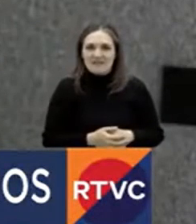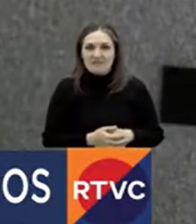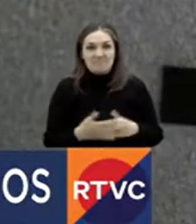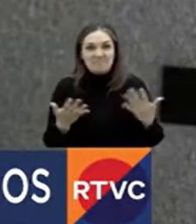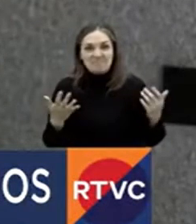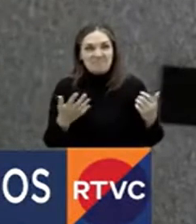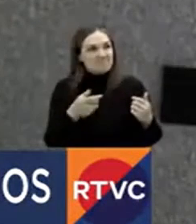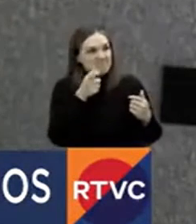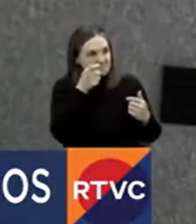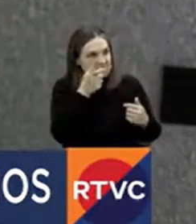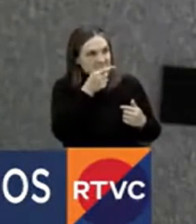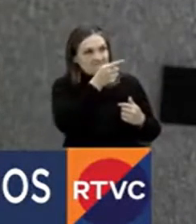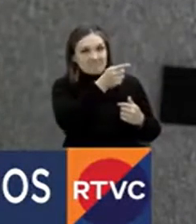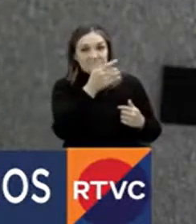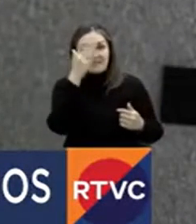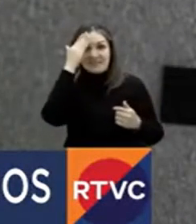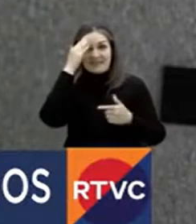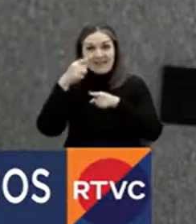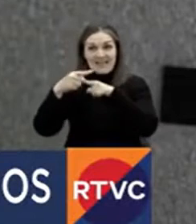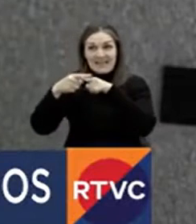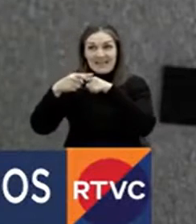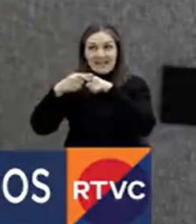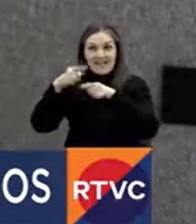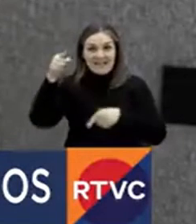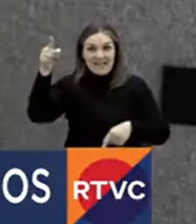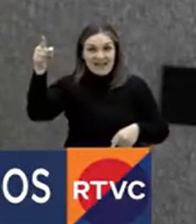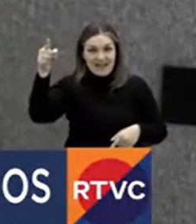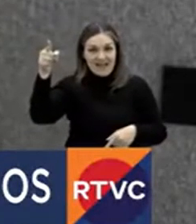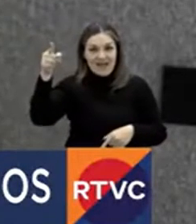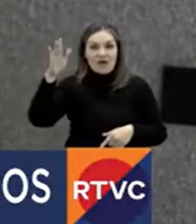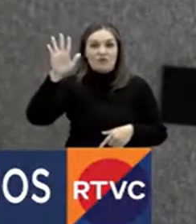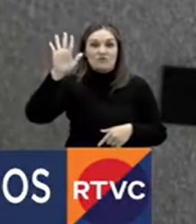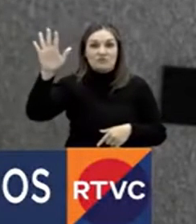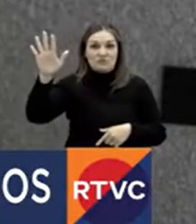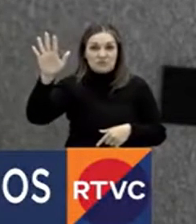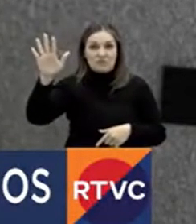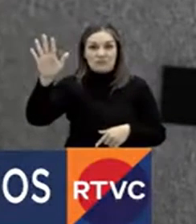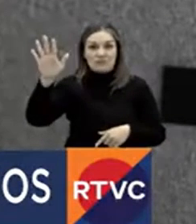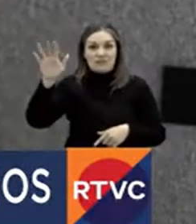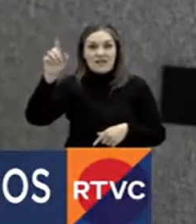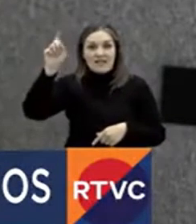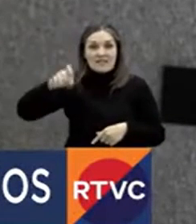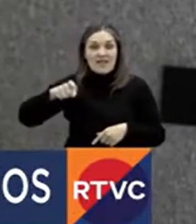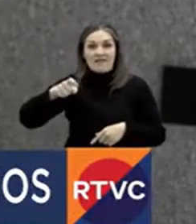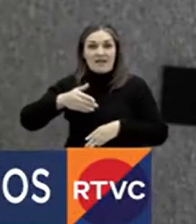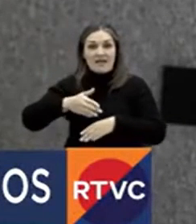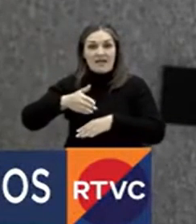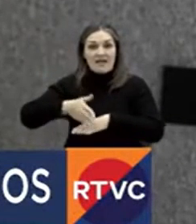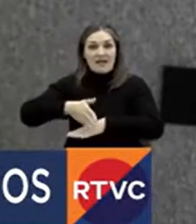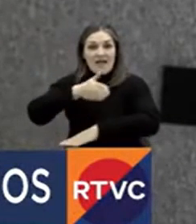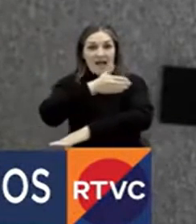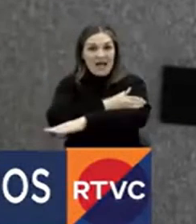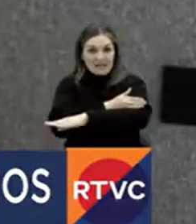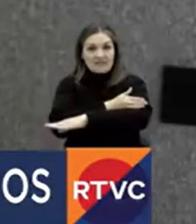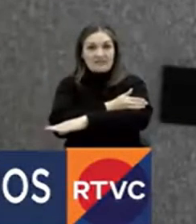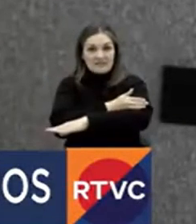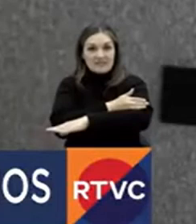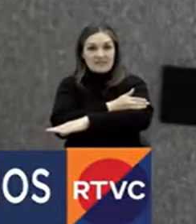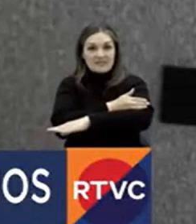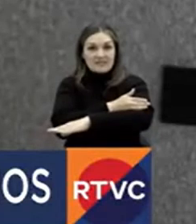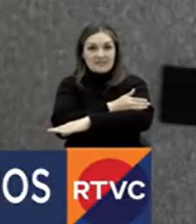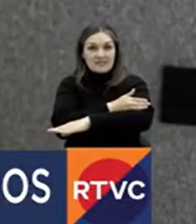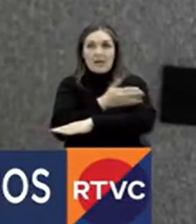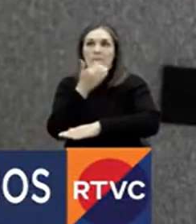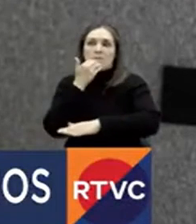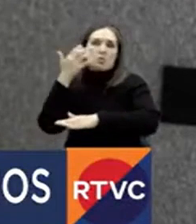van a hacer para cumplir. En Inglaterra les toca ir a la comisaría. Entonces, mientras haya un partido, por ejemplo, del